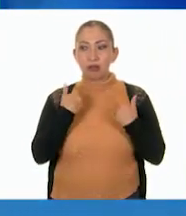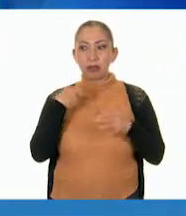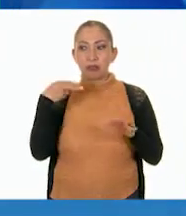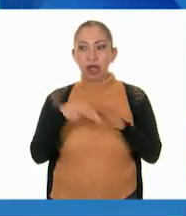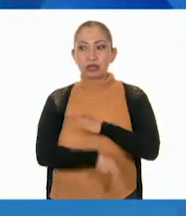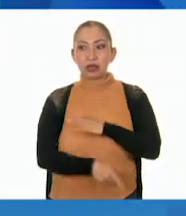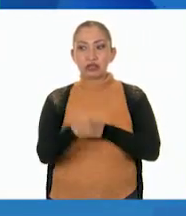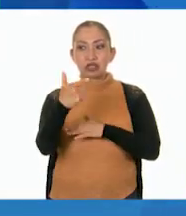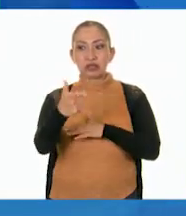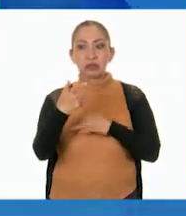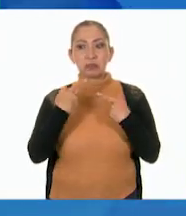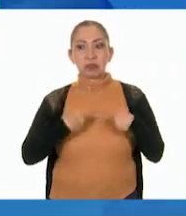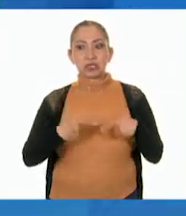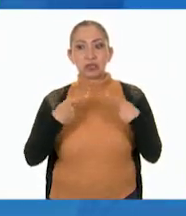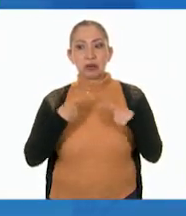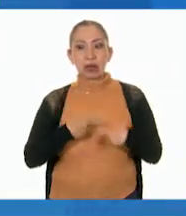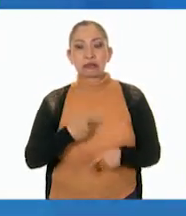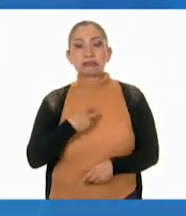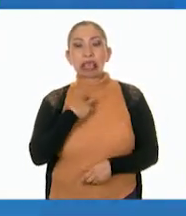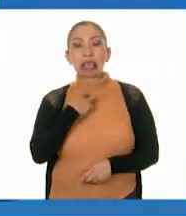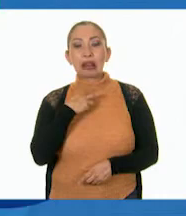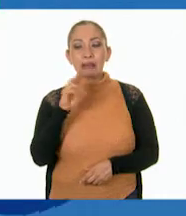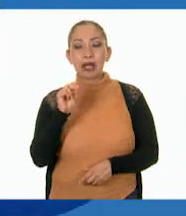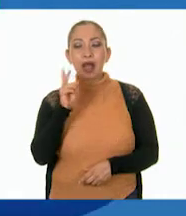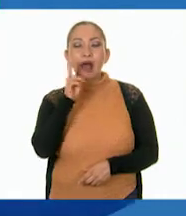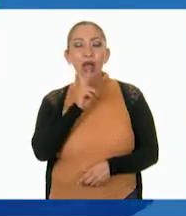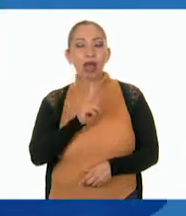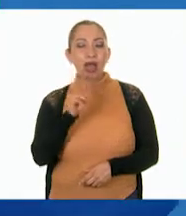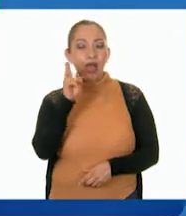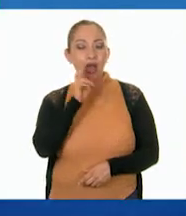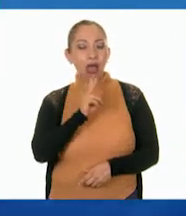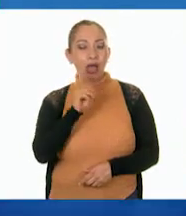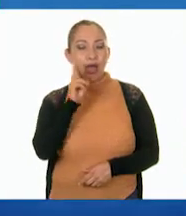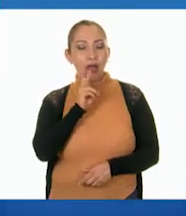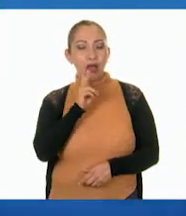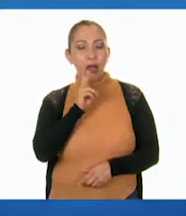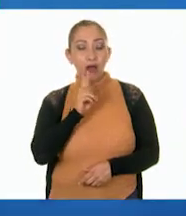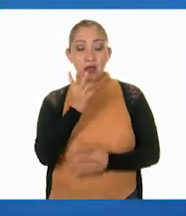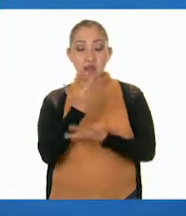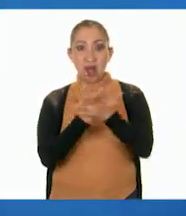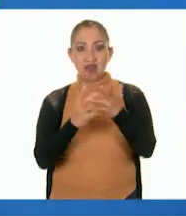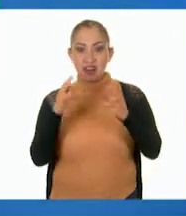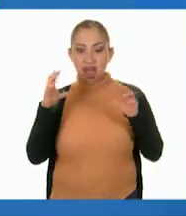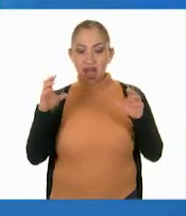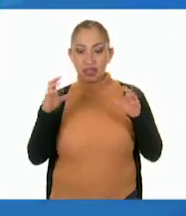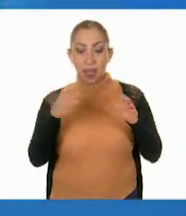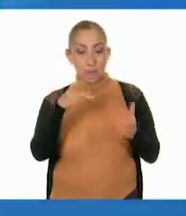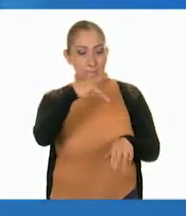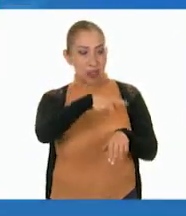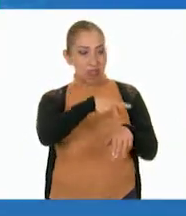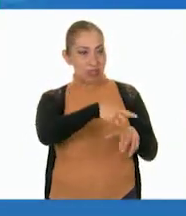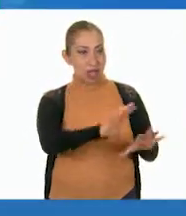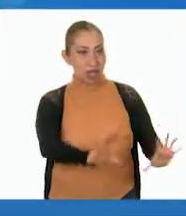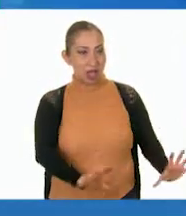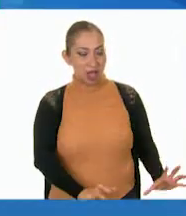7 caballeros, así que decidió ponerlo a prueba. Con sus imponentes manos agarró una roca